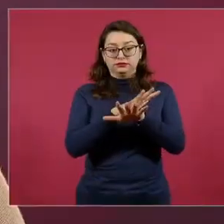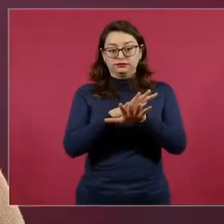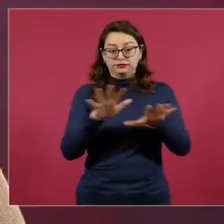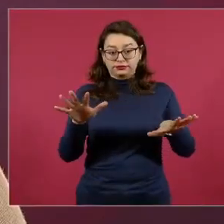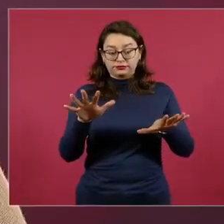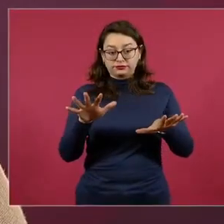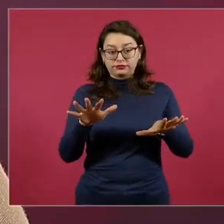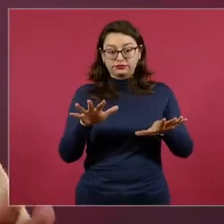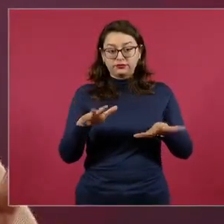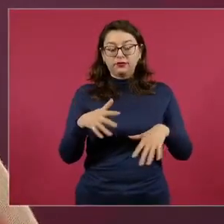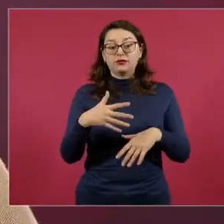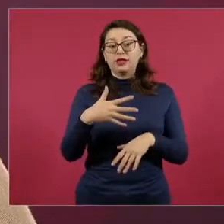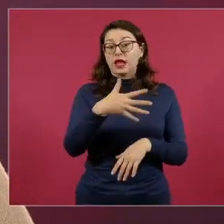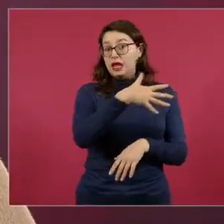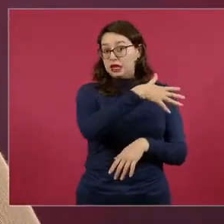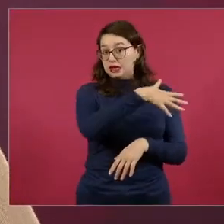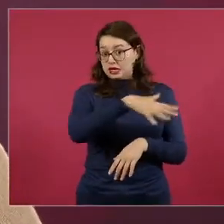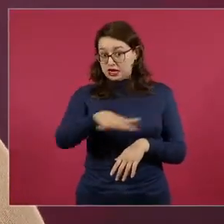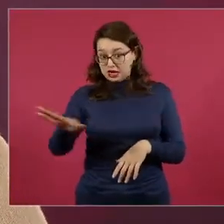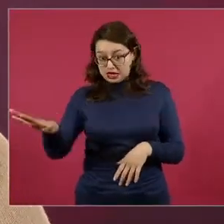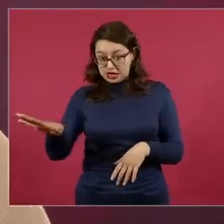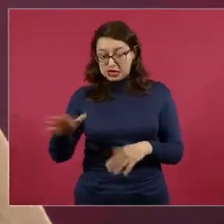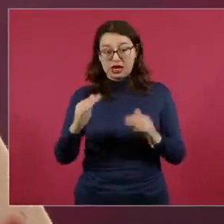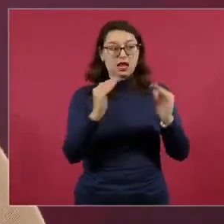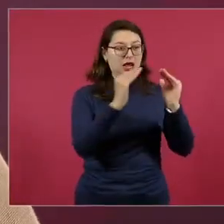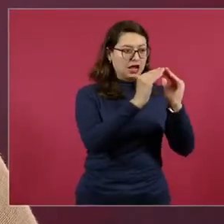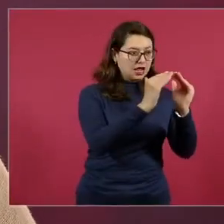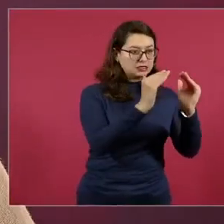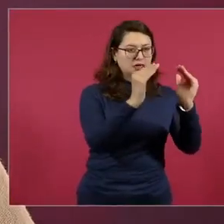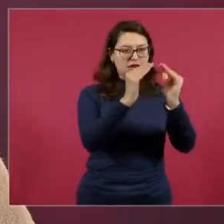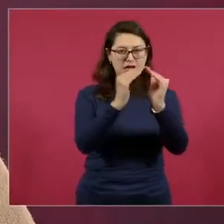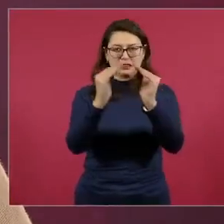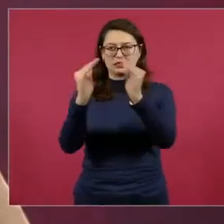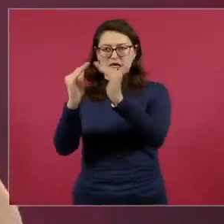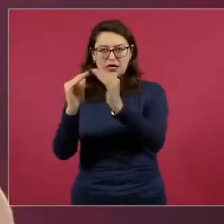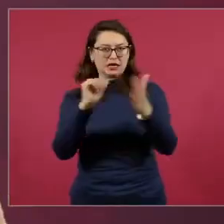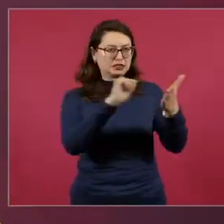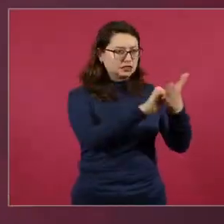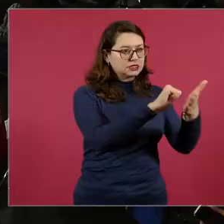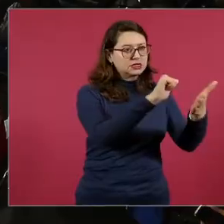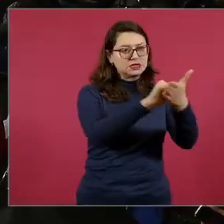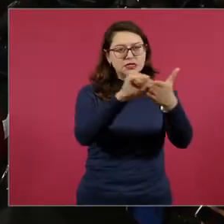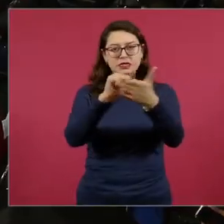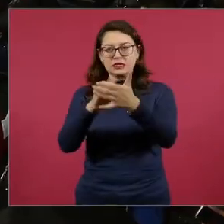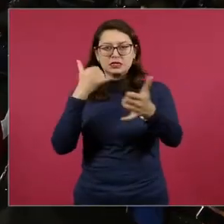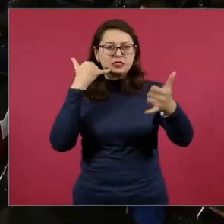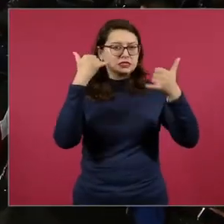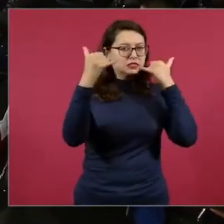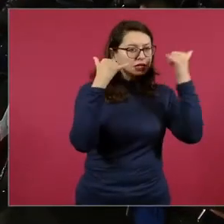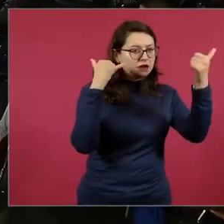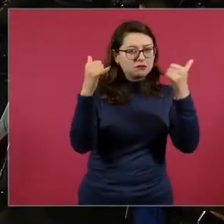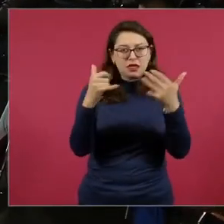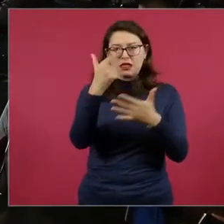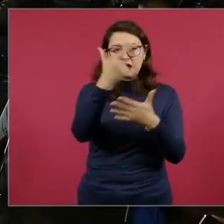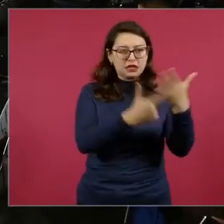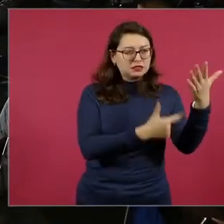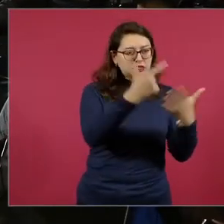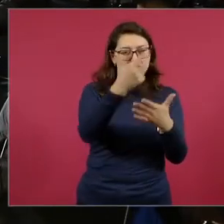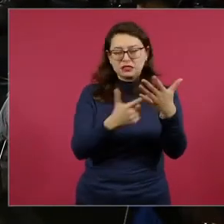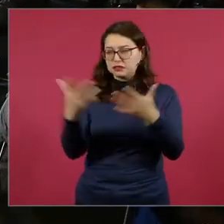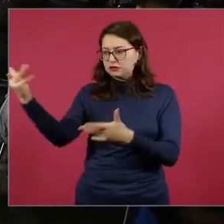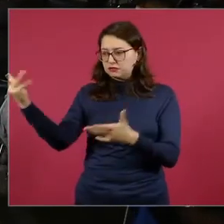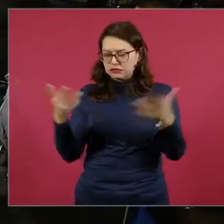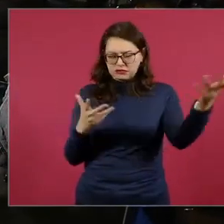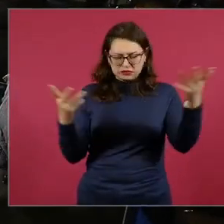proceso de búsqueda generalizada que se hizo casa por casa, que se hizo con llamadas, que se hizo con cruce de bases de datos,